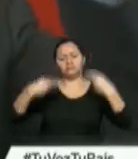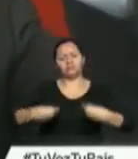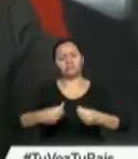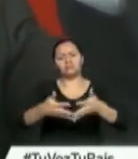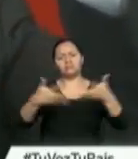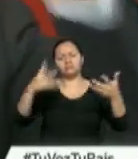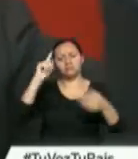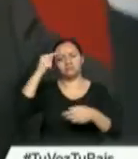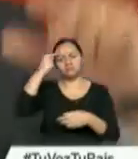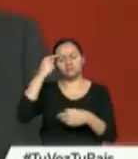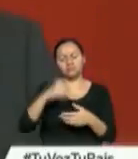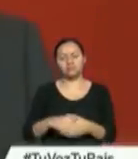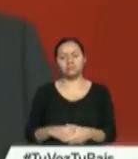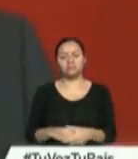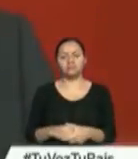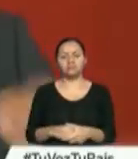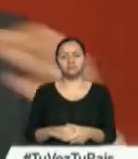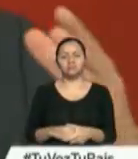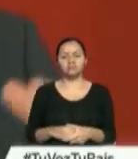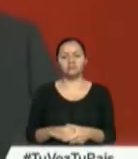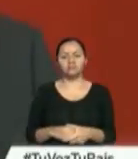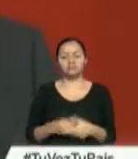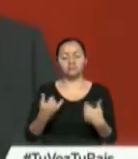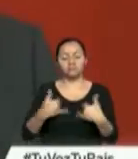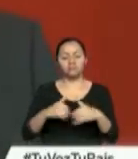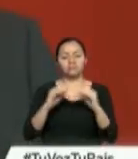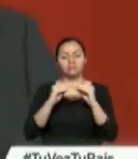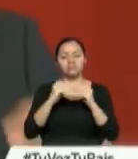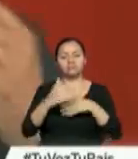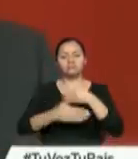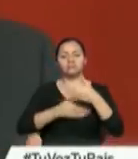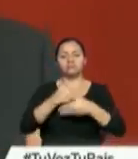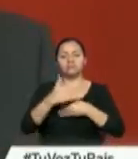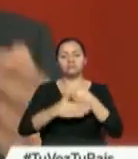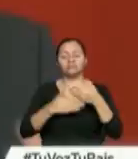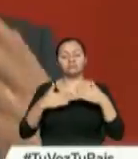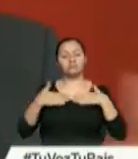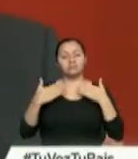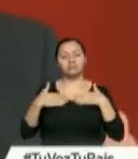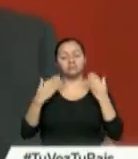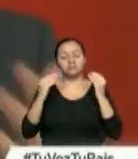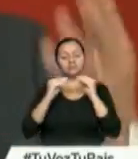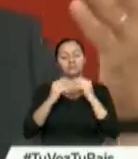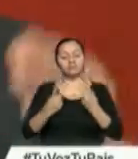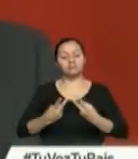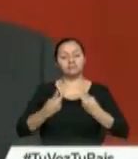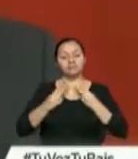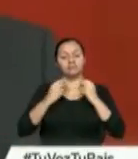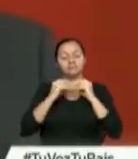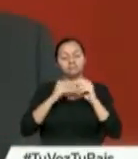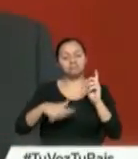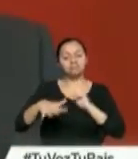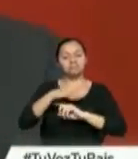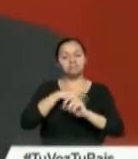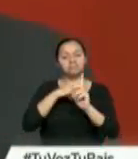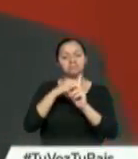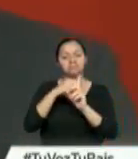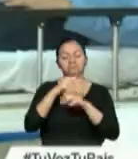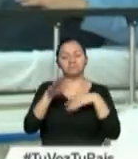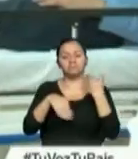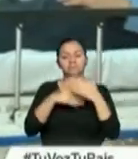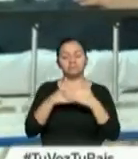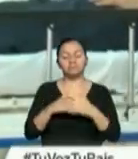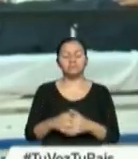público es titulares, derroche. Sí, seguiremos derrochando, derrochando alegría, derrochando vida, vida plena para todas y